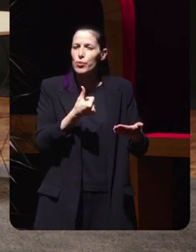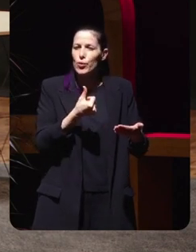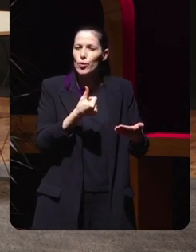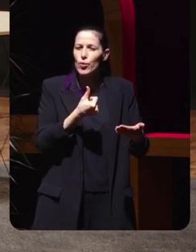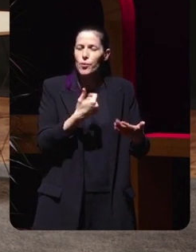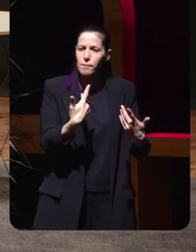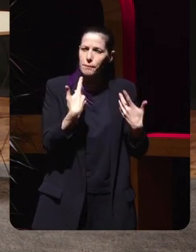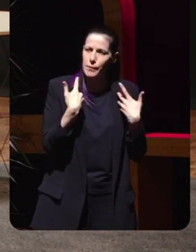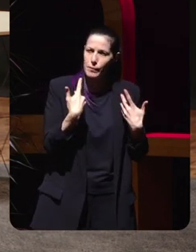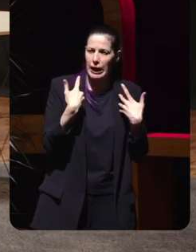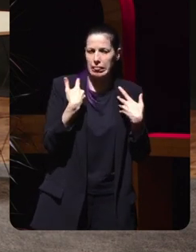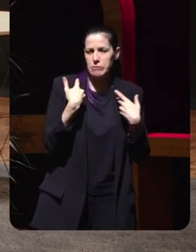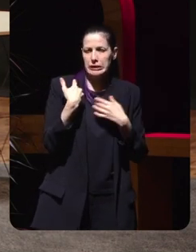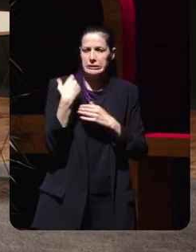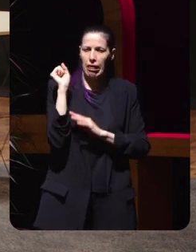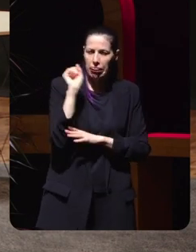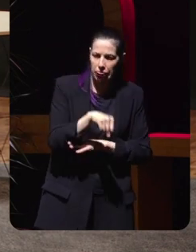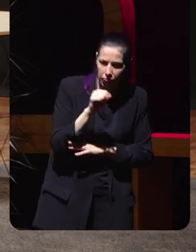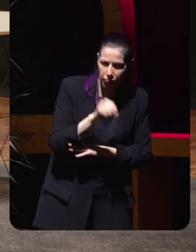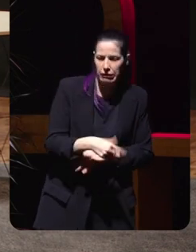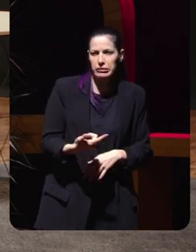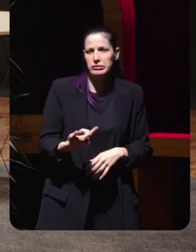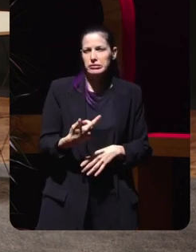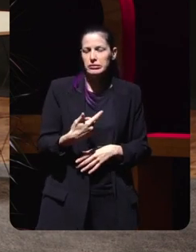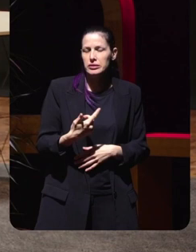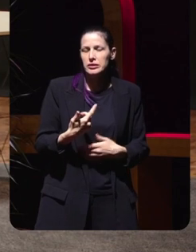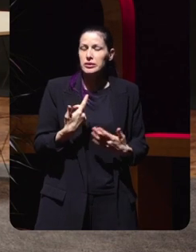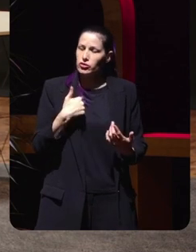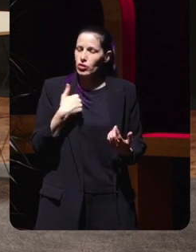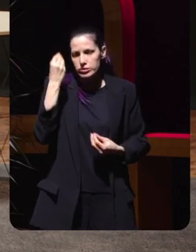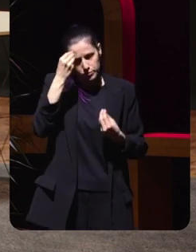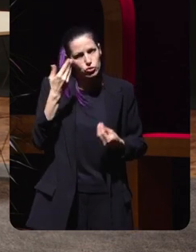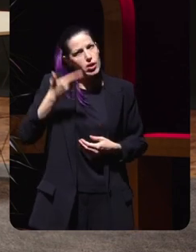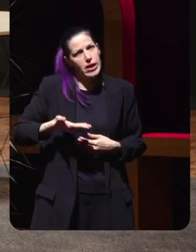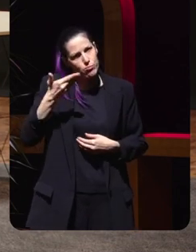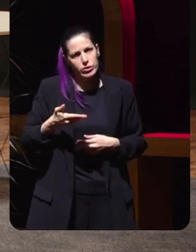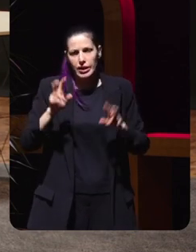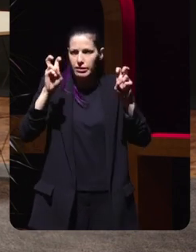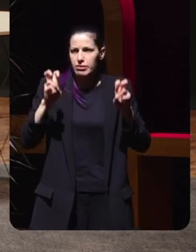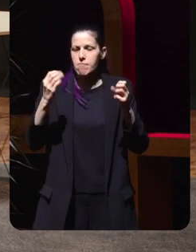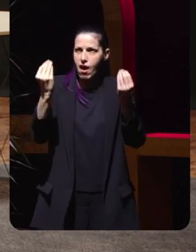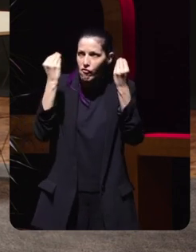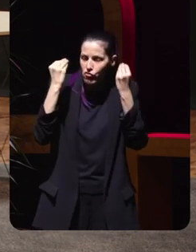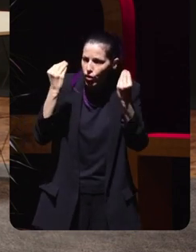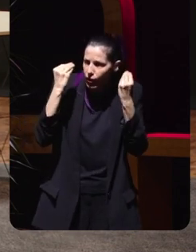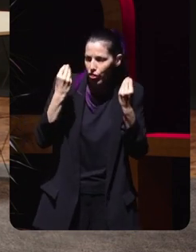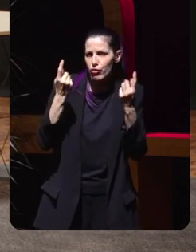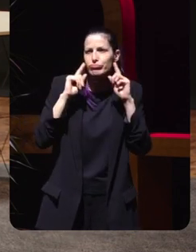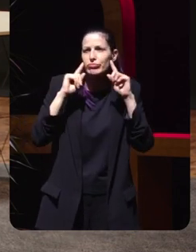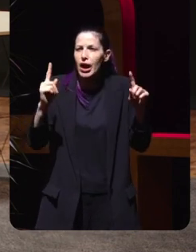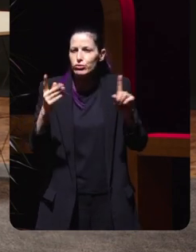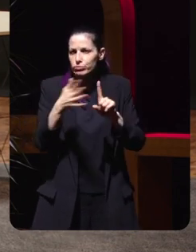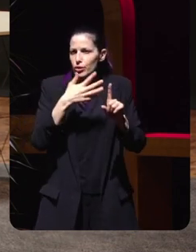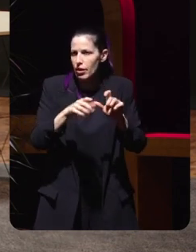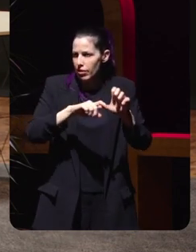las víctimas no parece me quedo bastante importante incidir en esto no una formación En estos casos que afortunadamente ahora